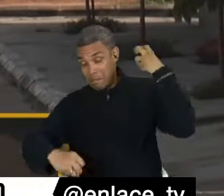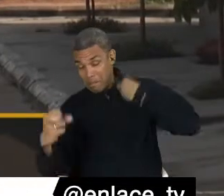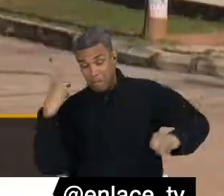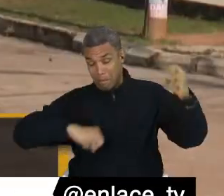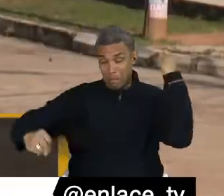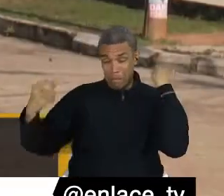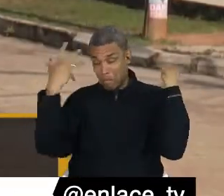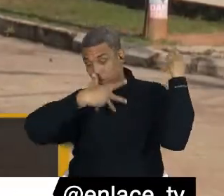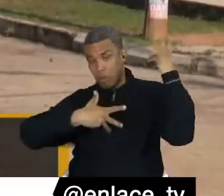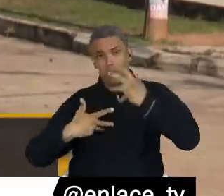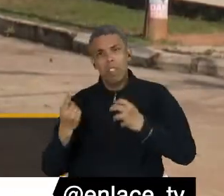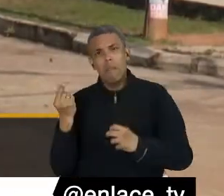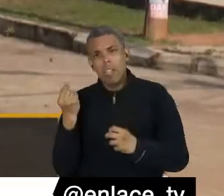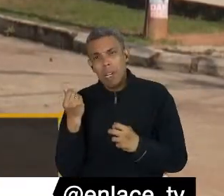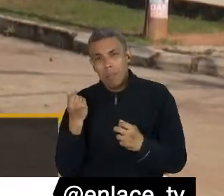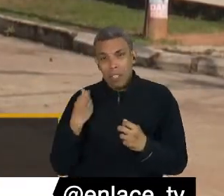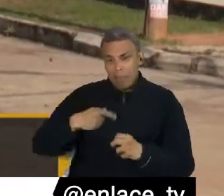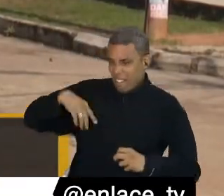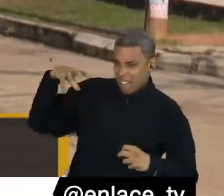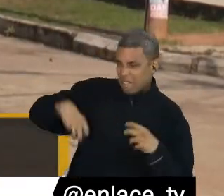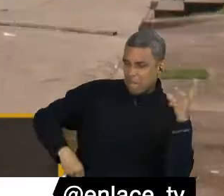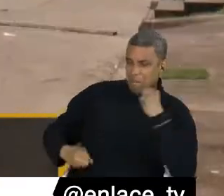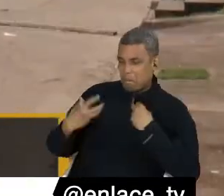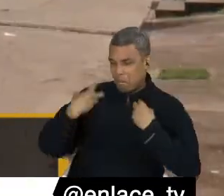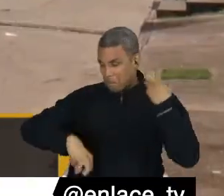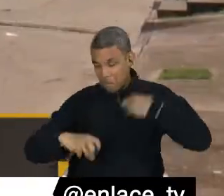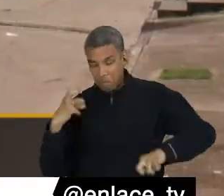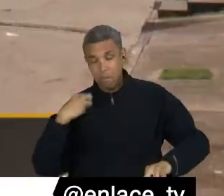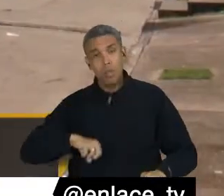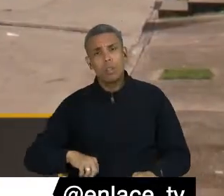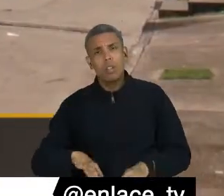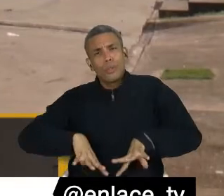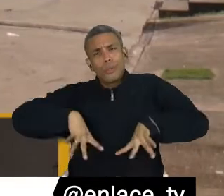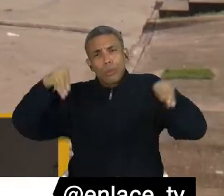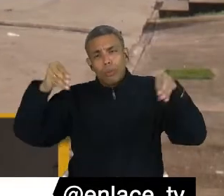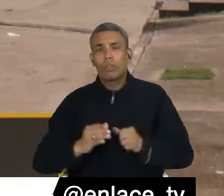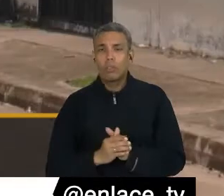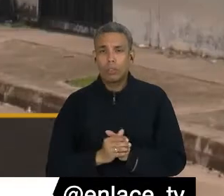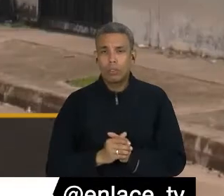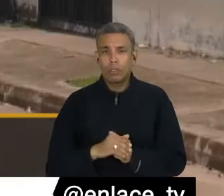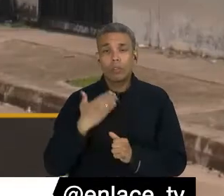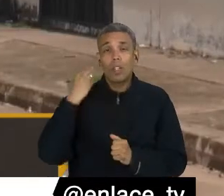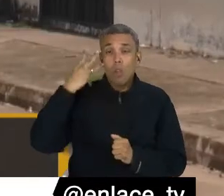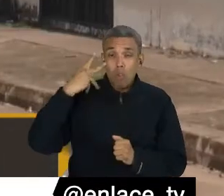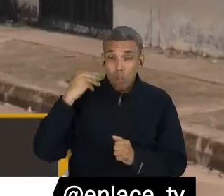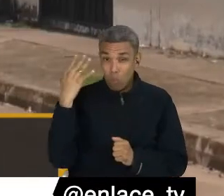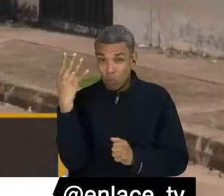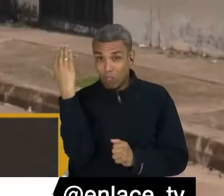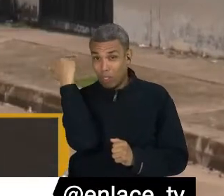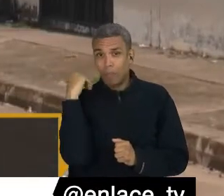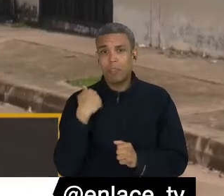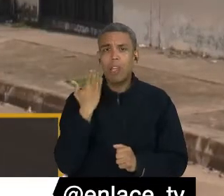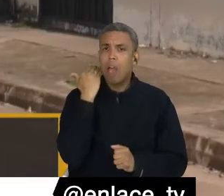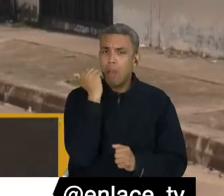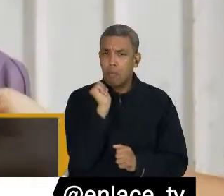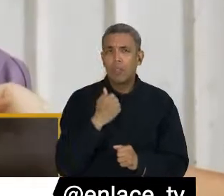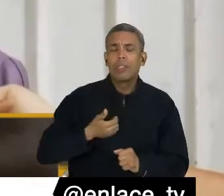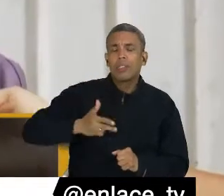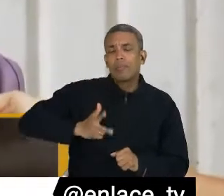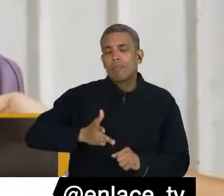10 partes. Ahora poquito hace 4 días robaron a una muchacha, la traían